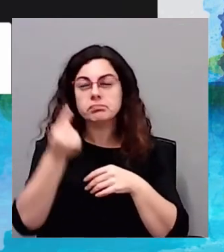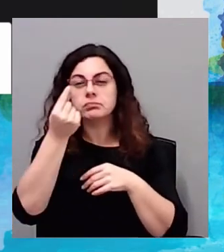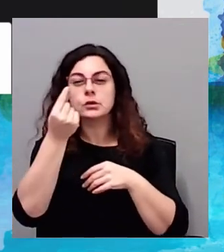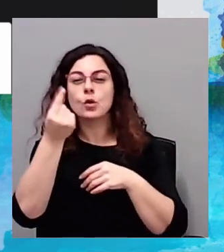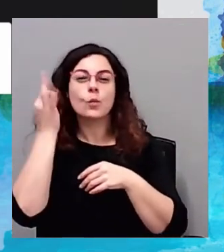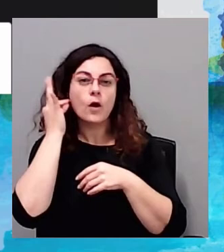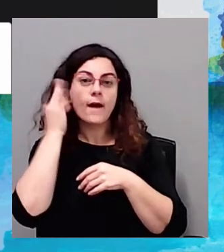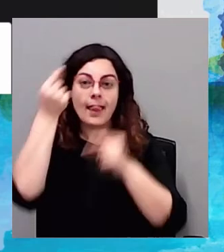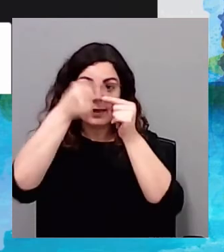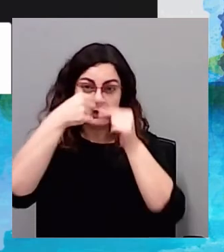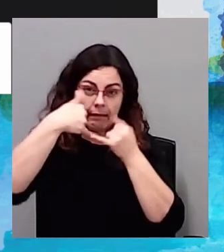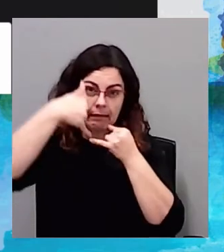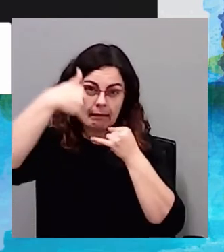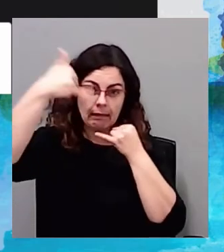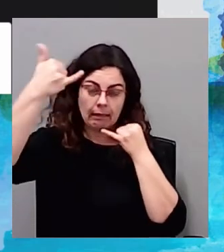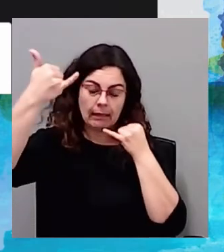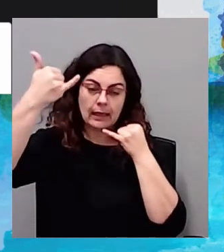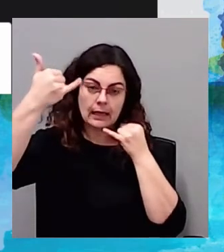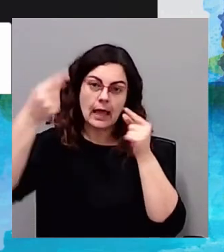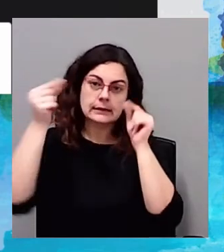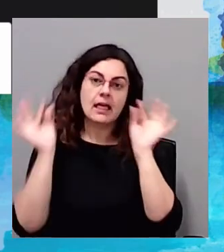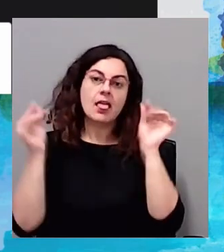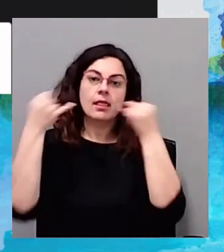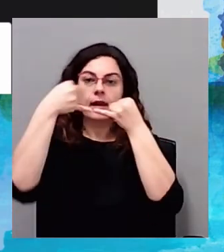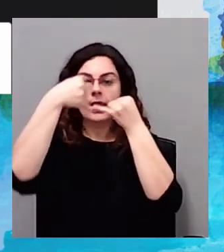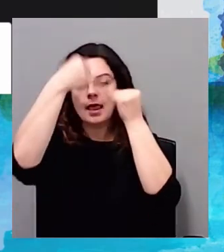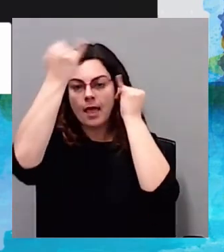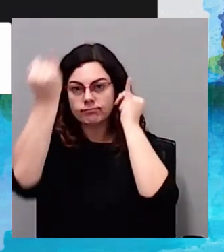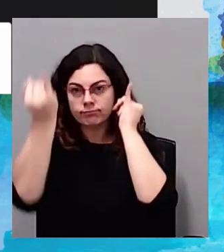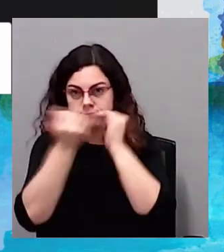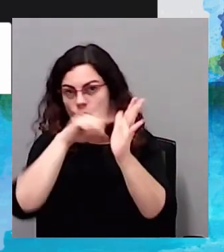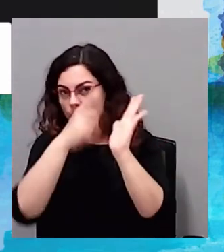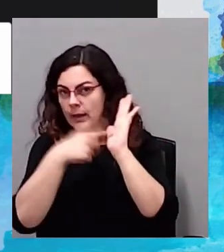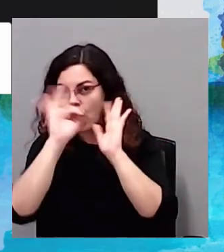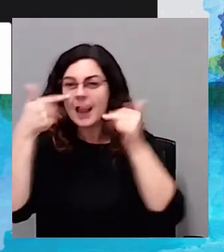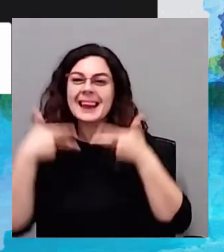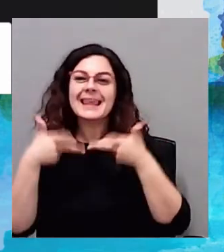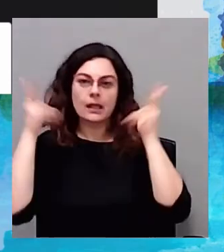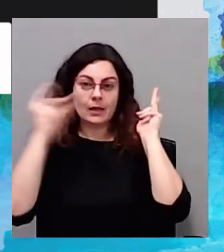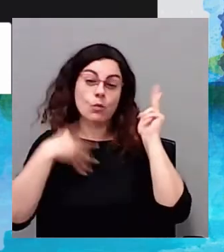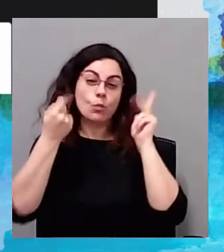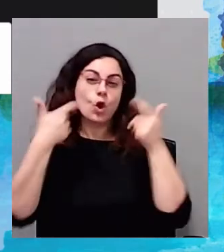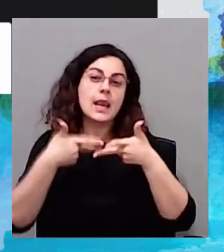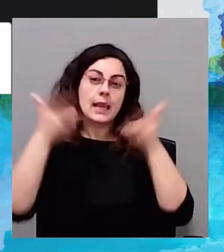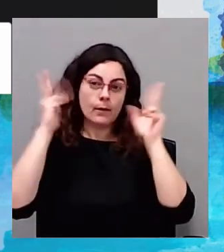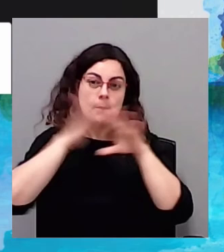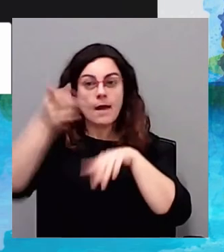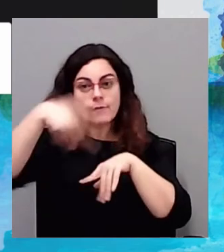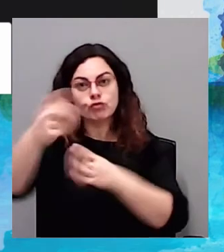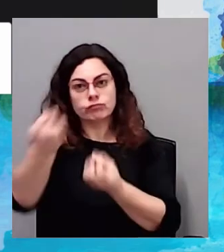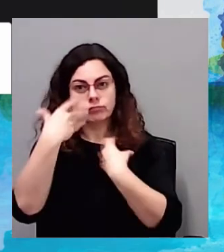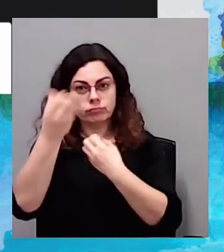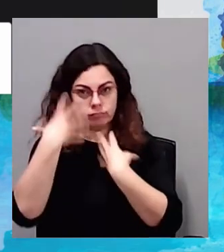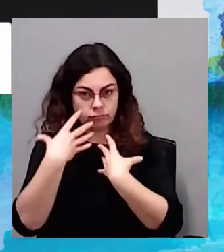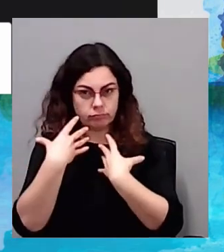líneas no se cierran, no sé, quiero como dejarlo un poco libre para que me contéis eso,